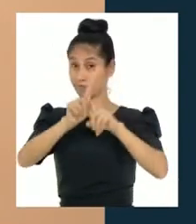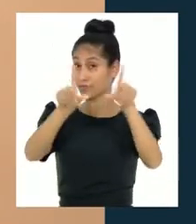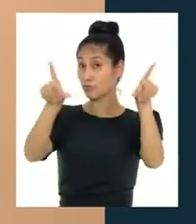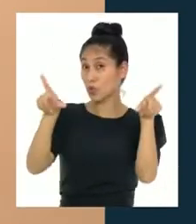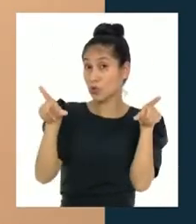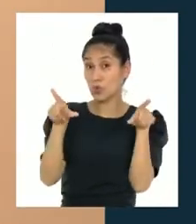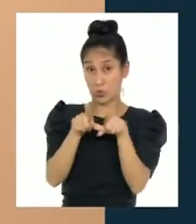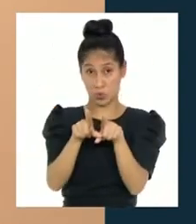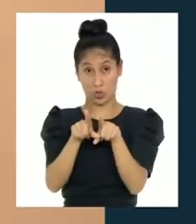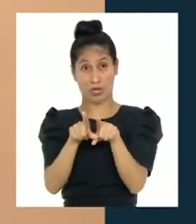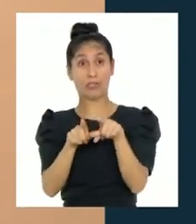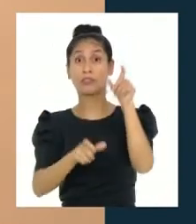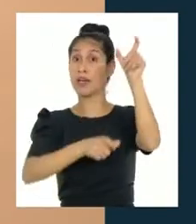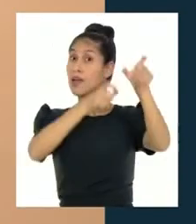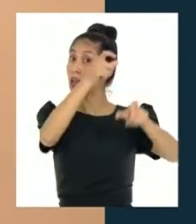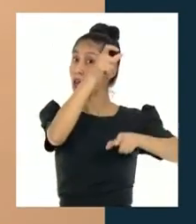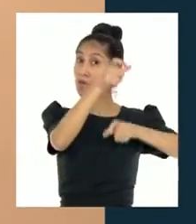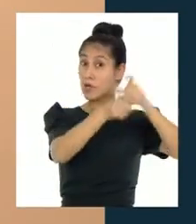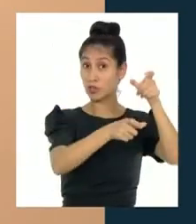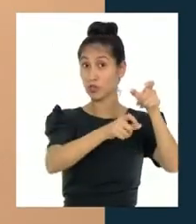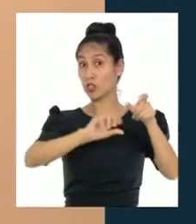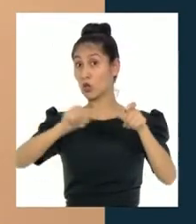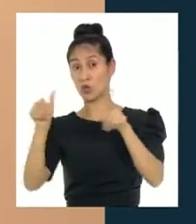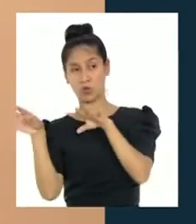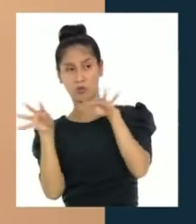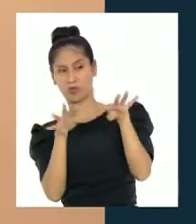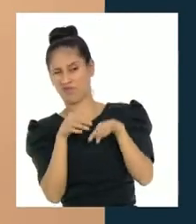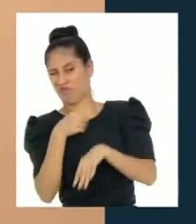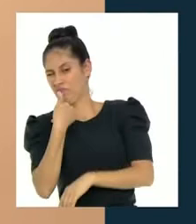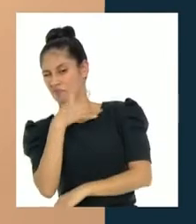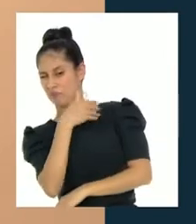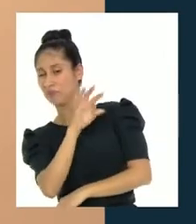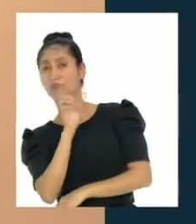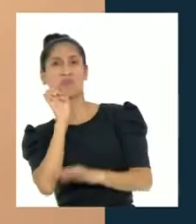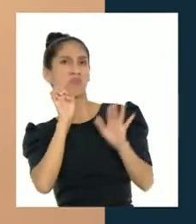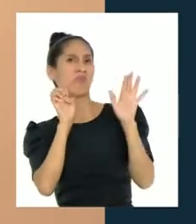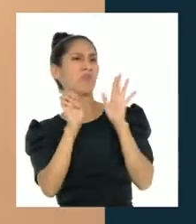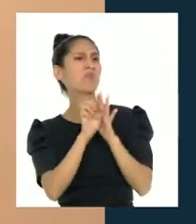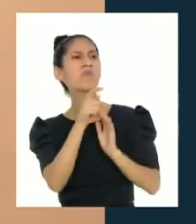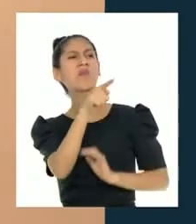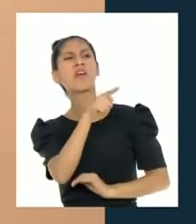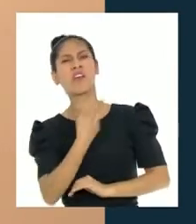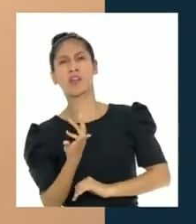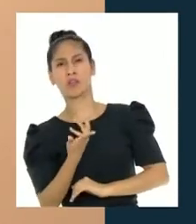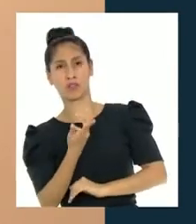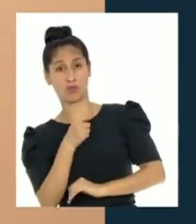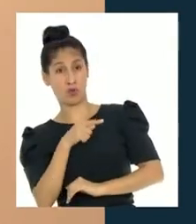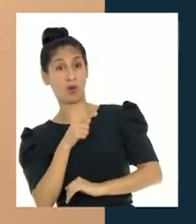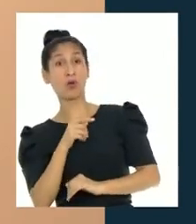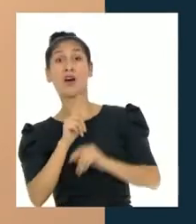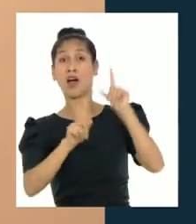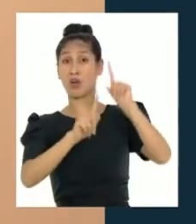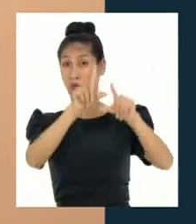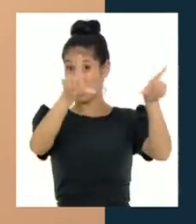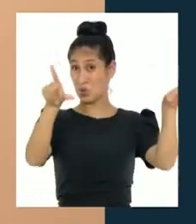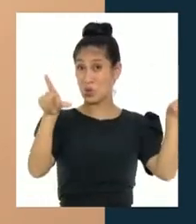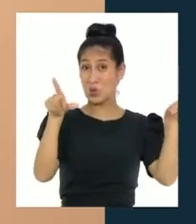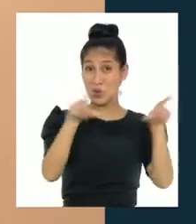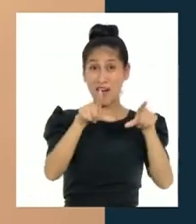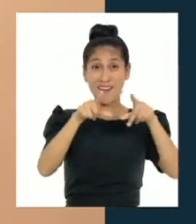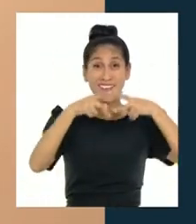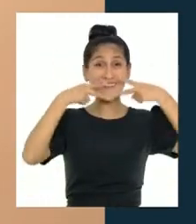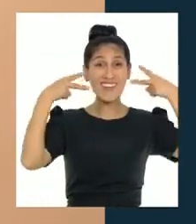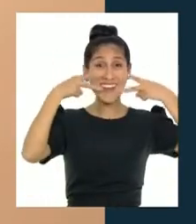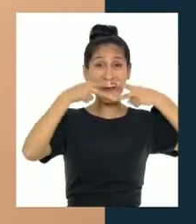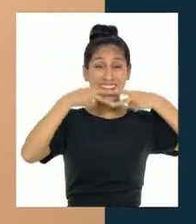siendo marginados y excluidos a partir de su raza. Es decir, los pueblos indígenas, andinos